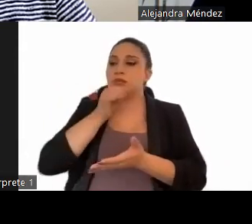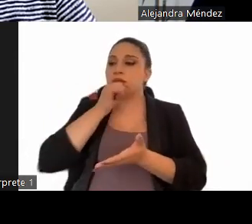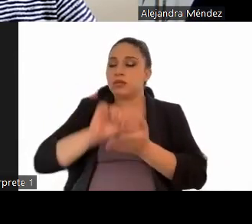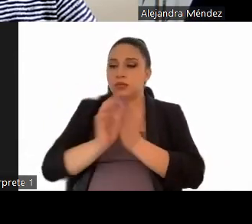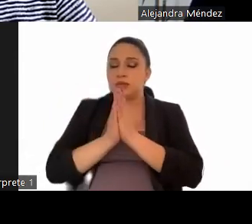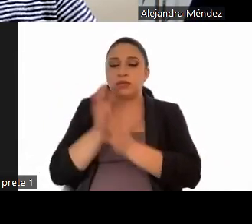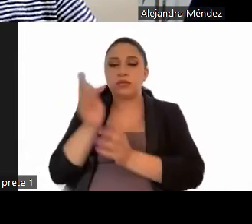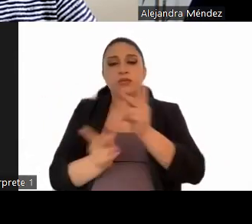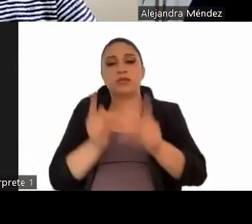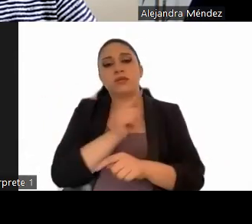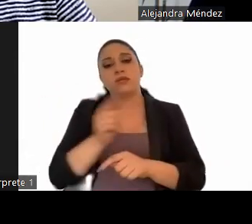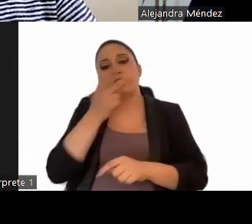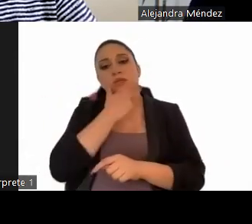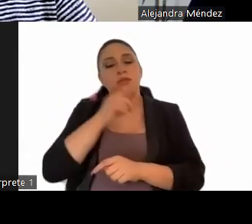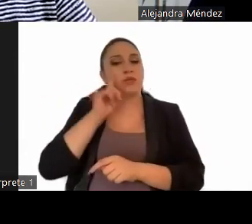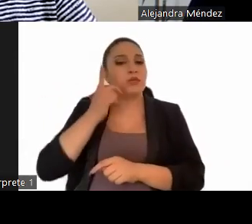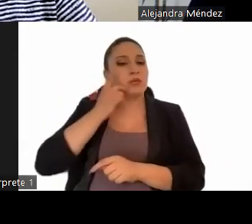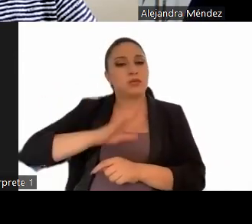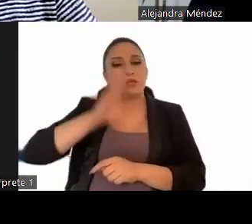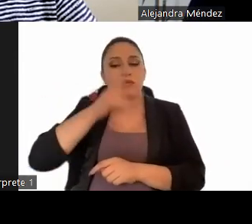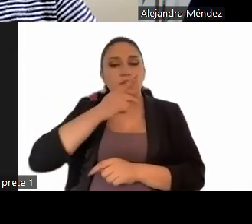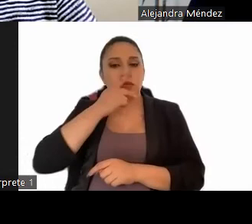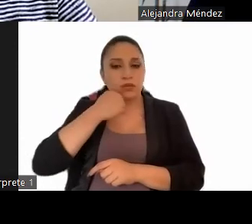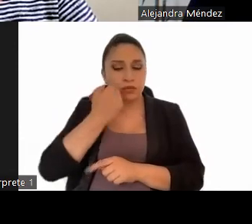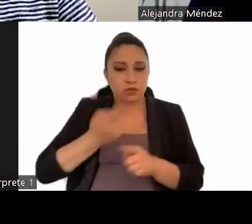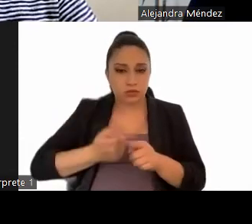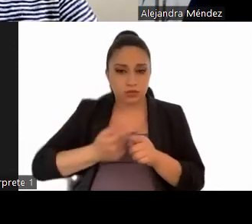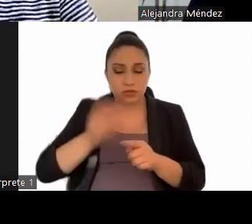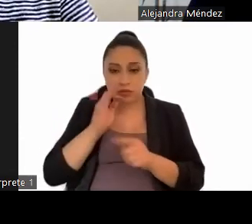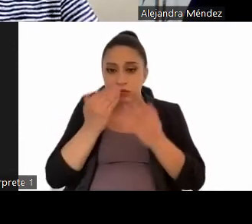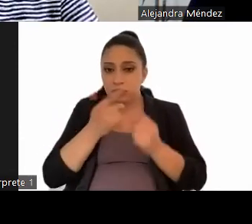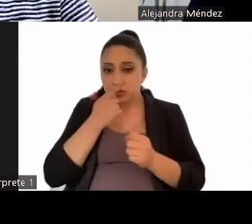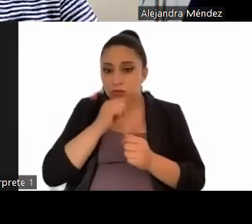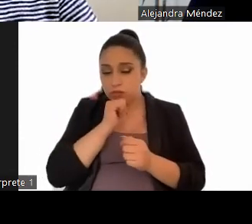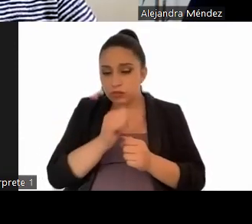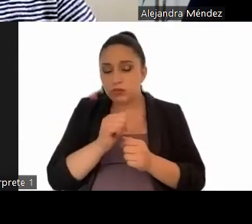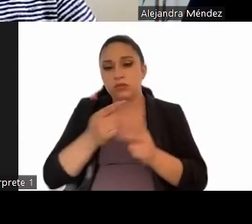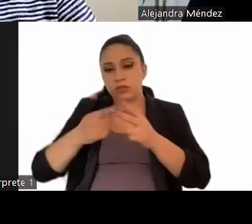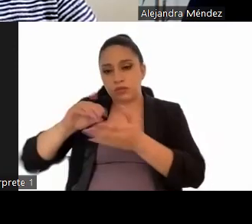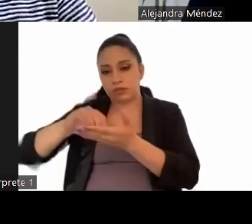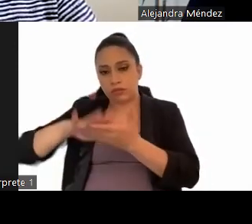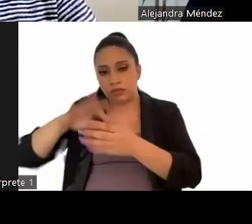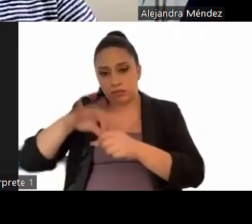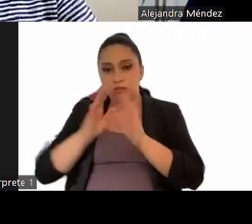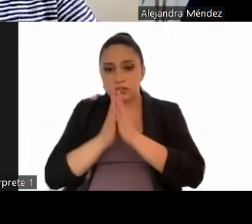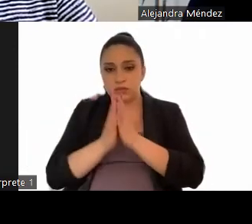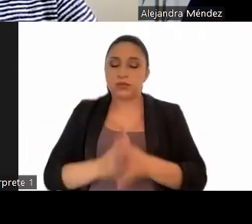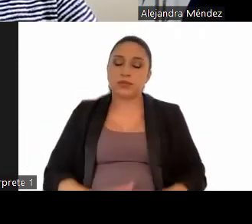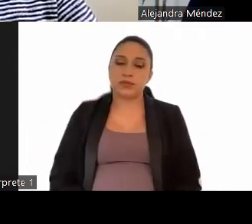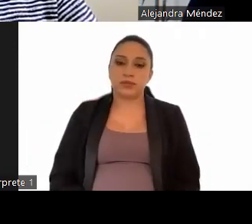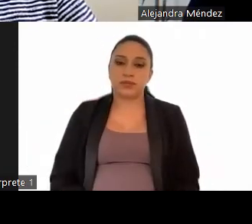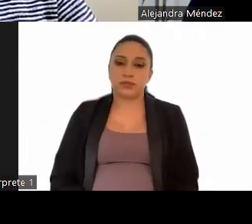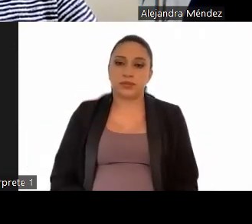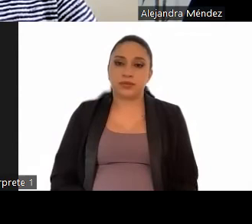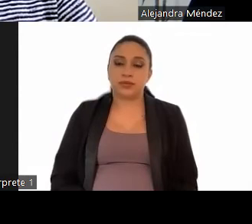someterlo a consideración dispensando su lectura y de no haber intervenciones, proceda con la votación nominal. Está